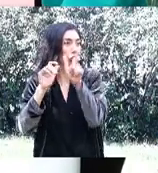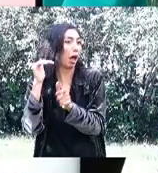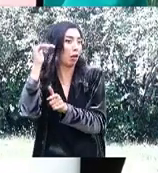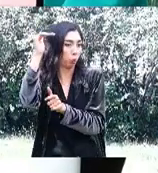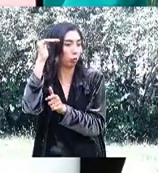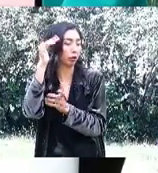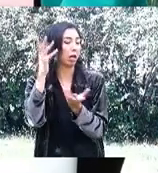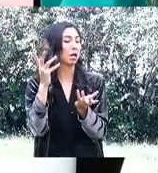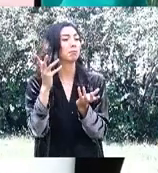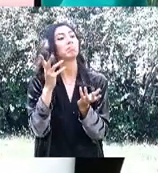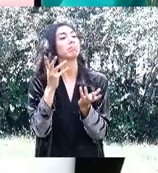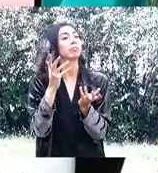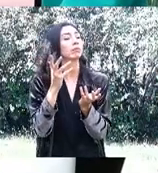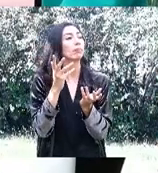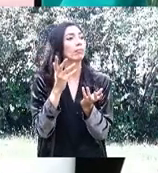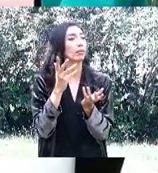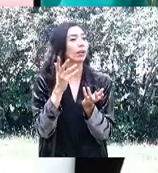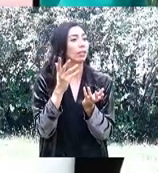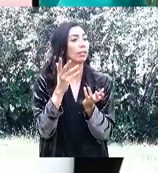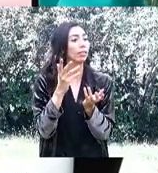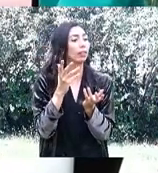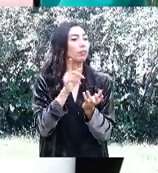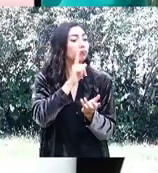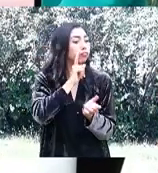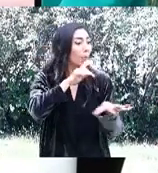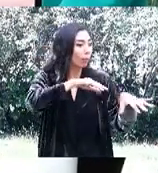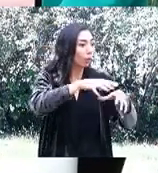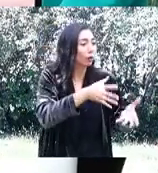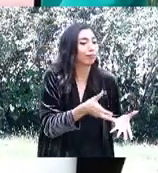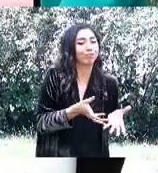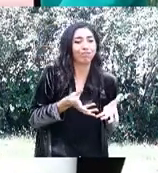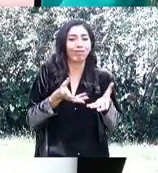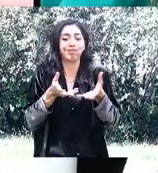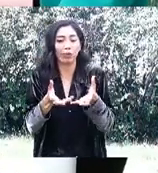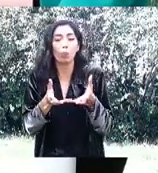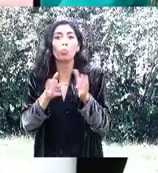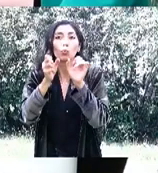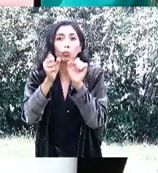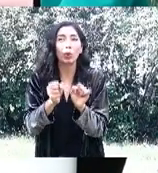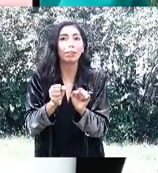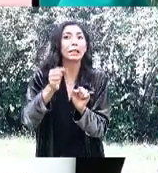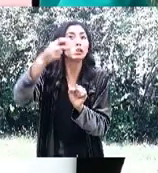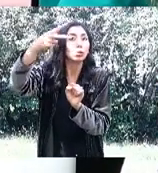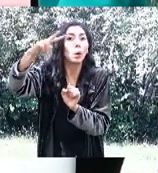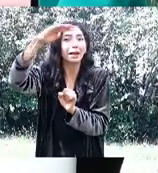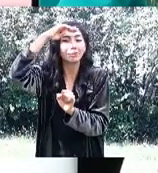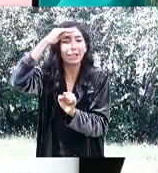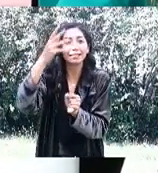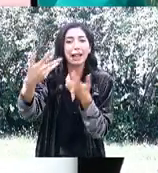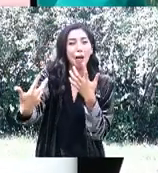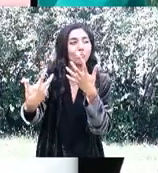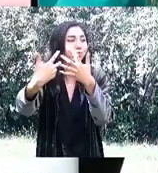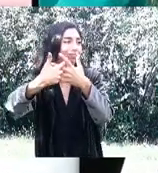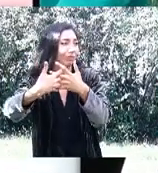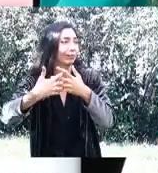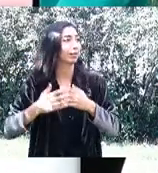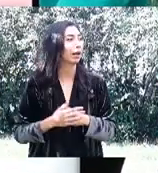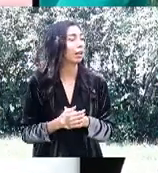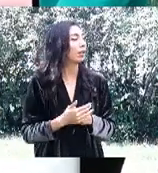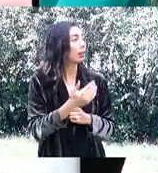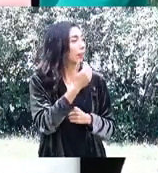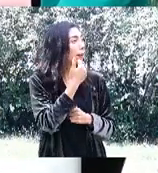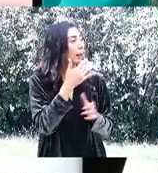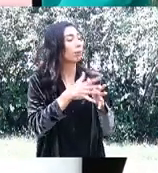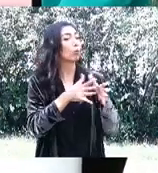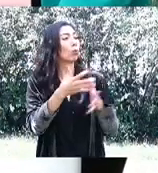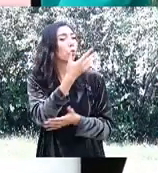lo otro poco que llevamos nosotros que es más que nada estos recursos eh que se puedan conjugar con sus experiencias algo muy bonito y que me gustaría